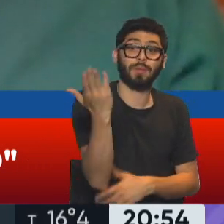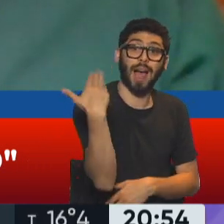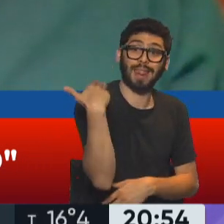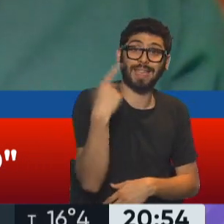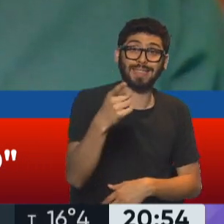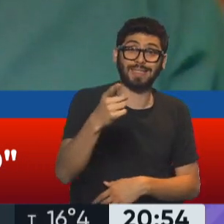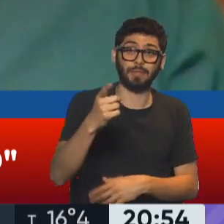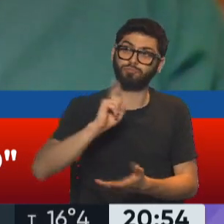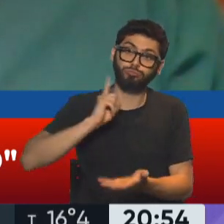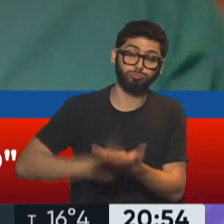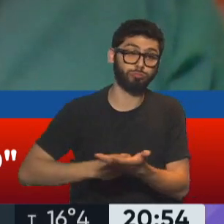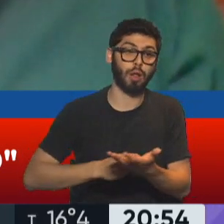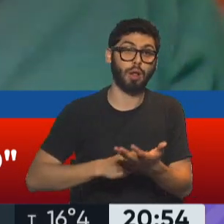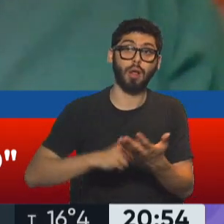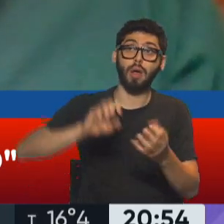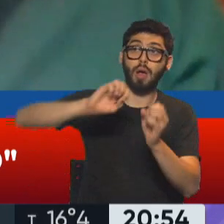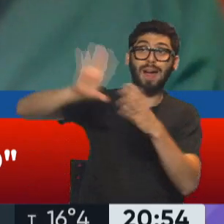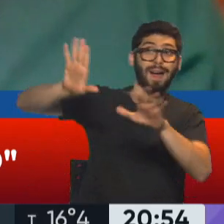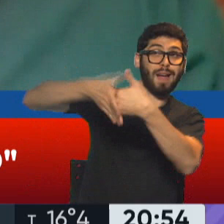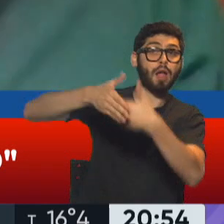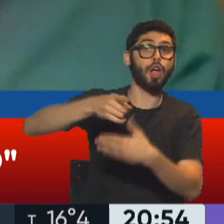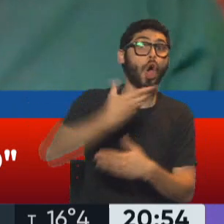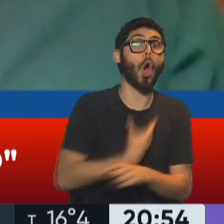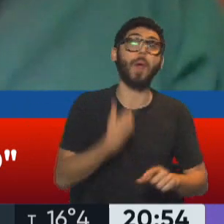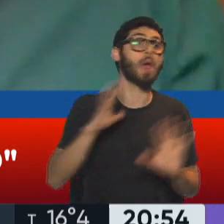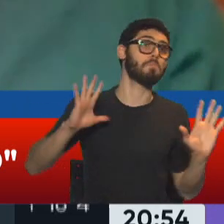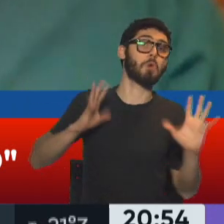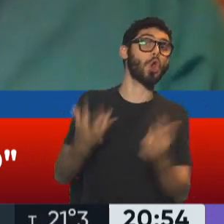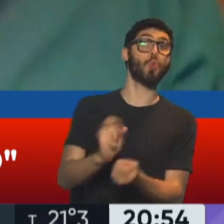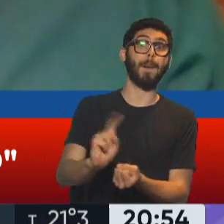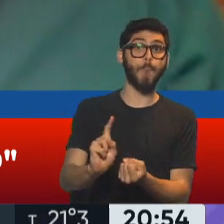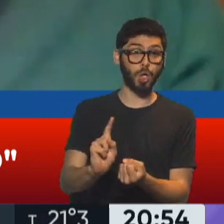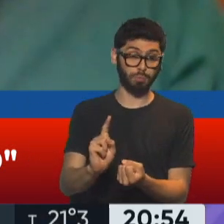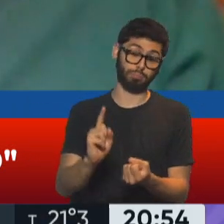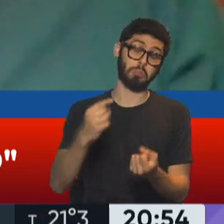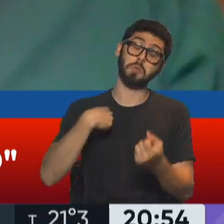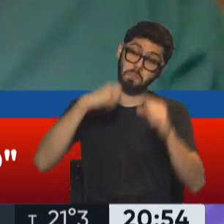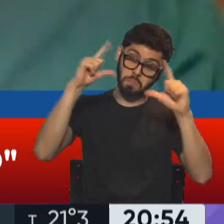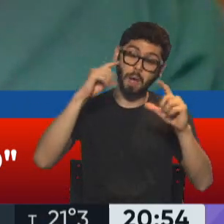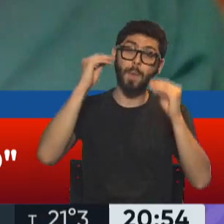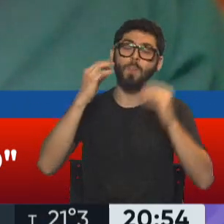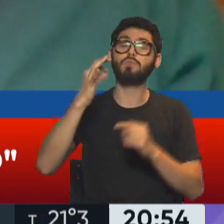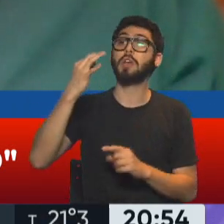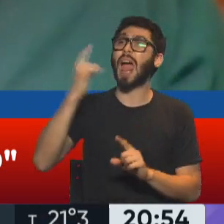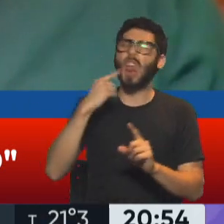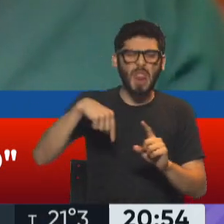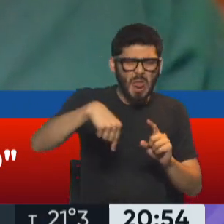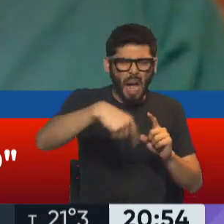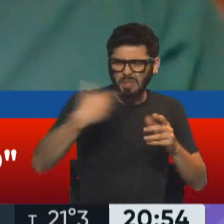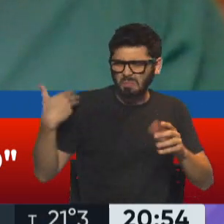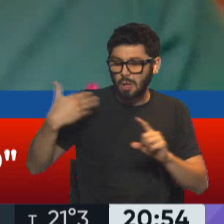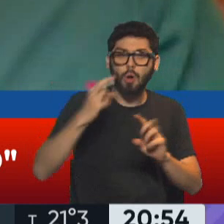la decisión de las restricciones, los gobernadores, ninguno acompañó. Y a mí me genera mucha preocupación esto, porque yo en estos días vi a varios